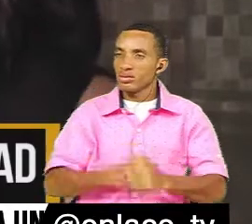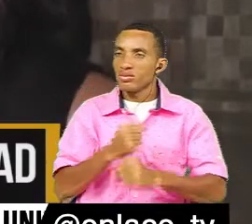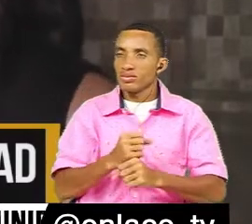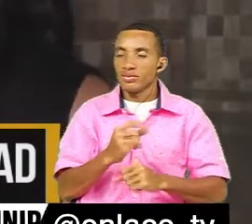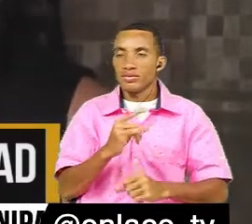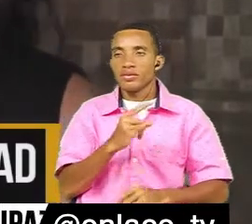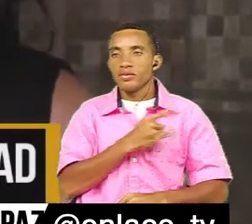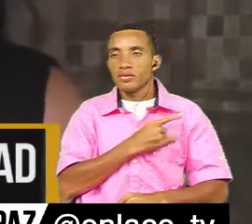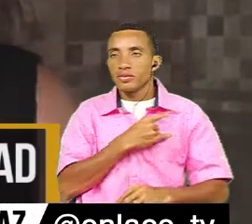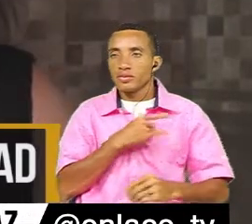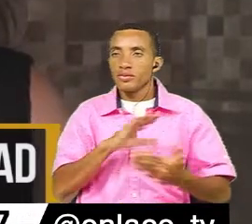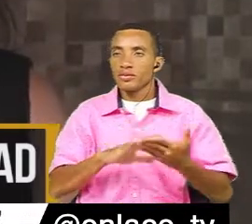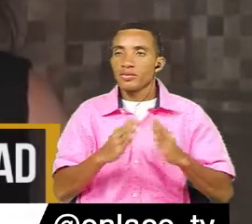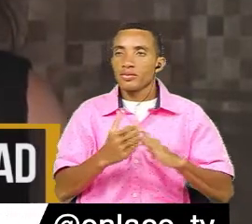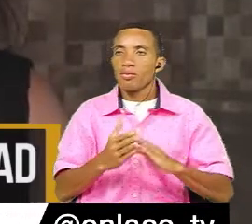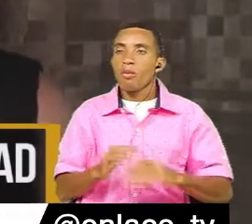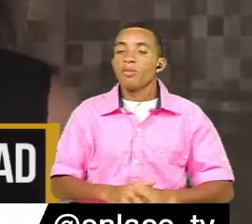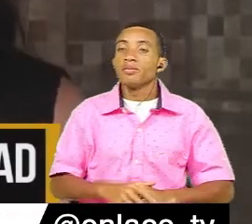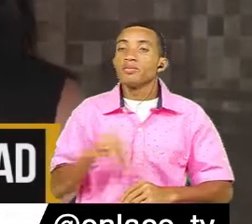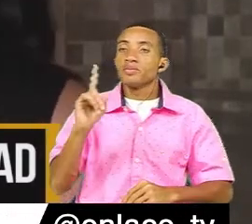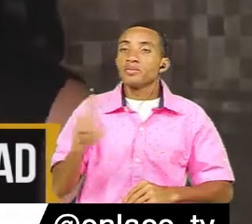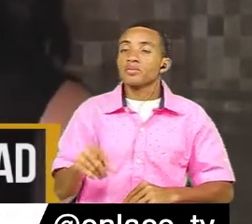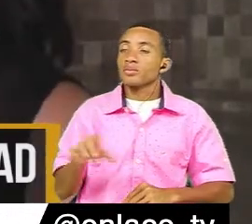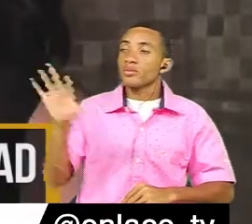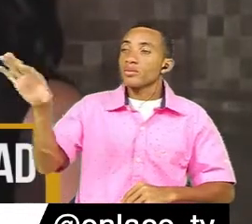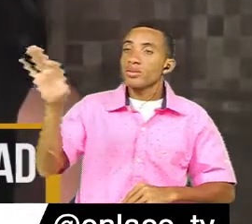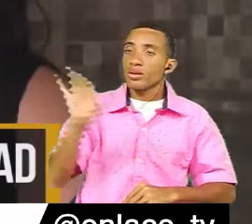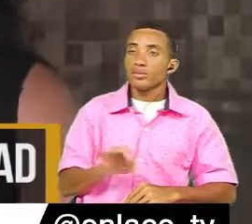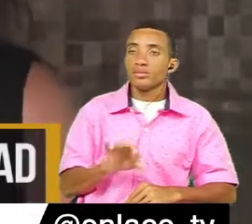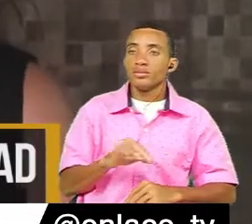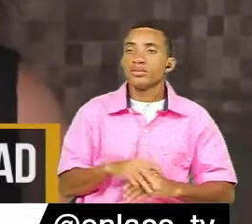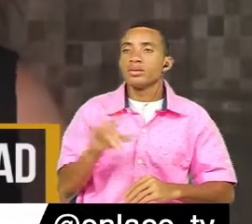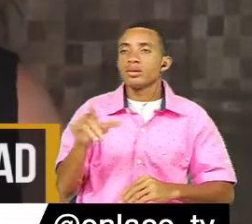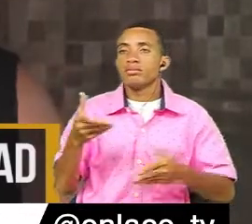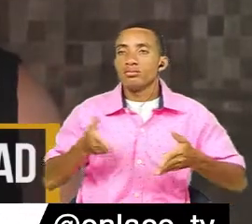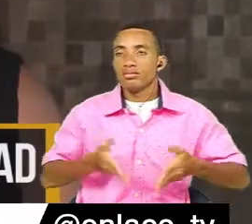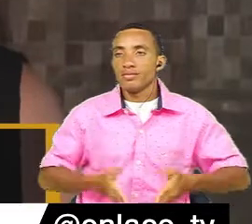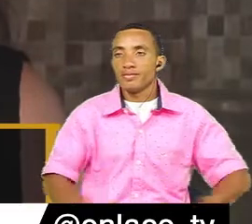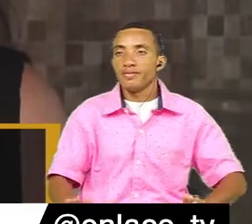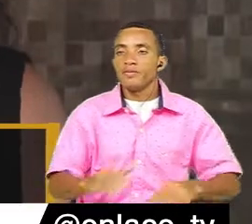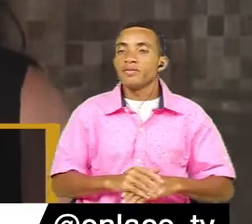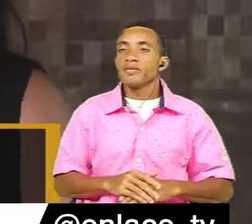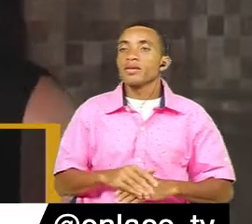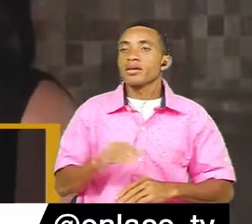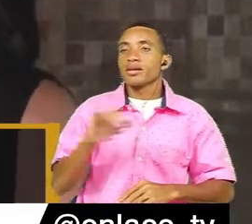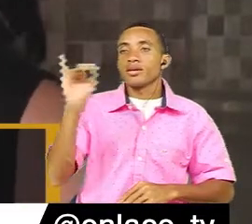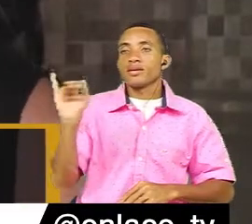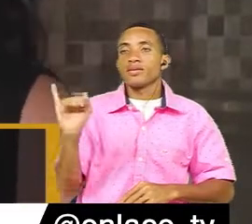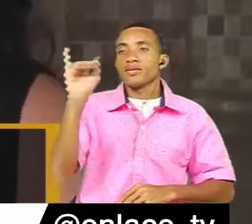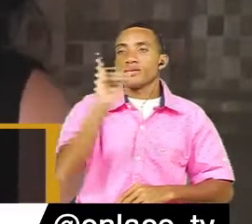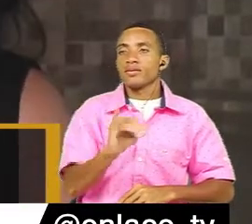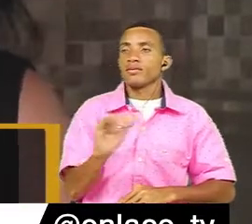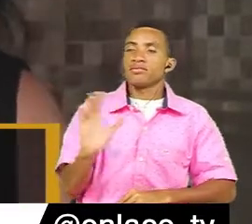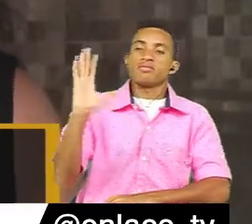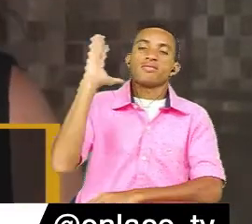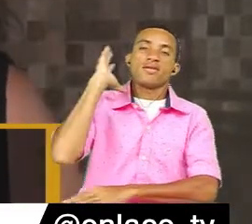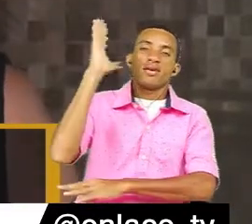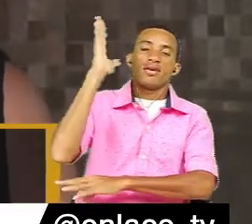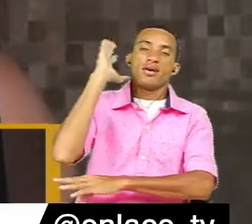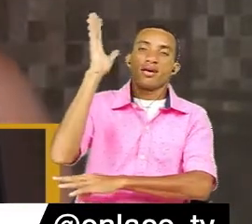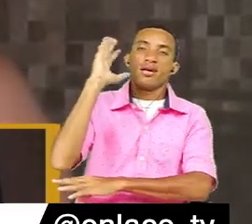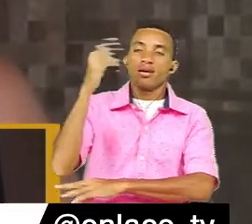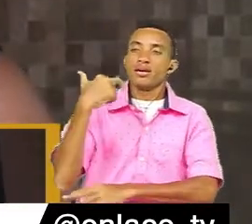Jules Calderón, es un invitado especial al festival. Él es ibaguereño con gran trayectoria como narrador oral, quien nos va a